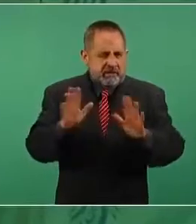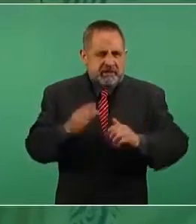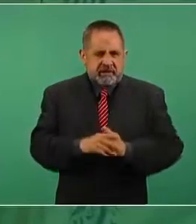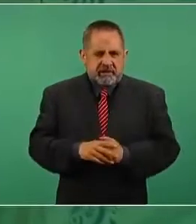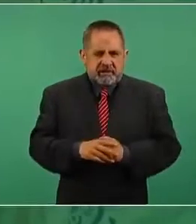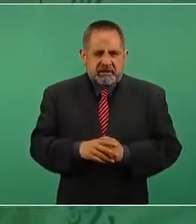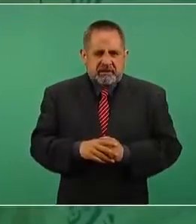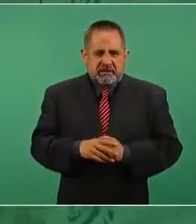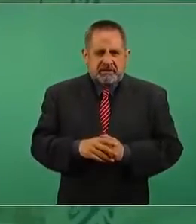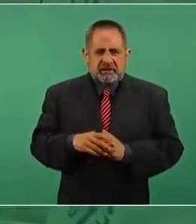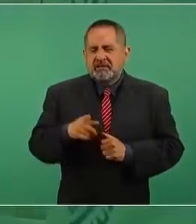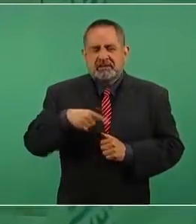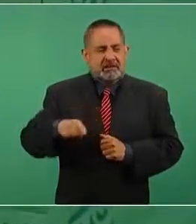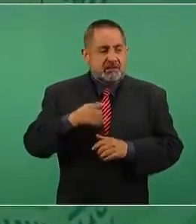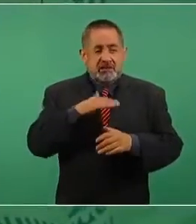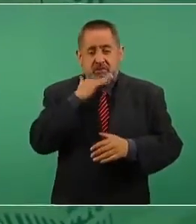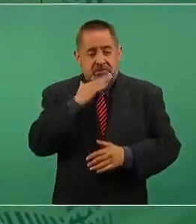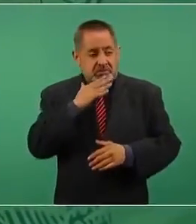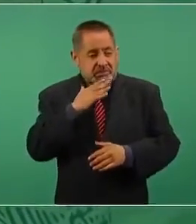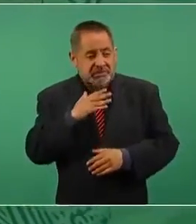que no nos conviene a nadie.